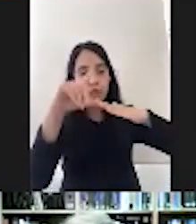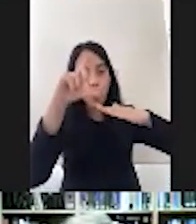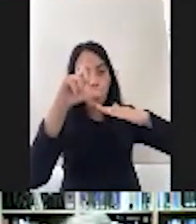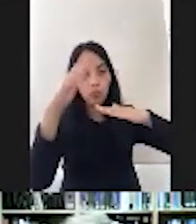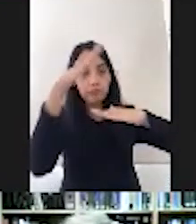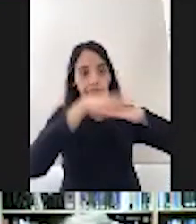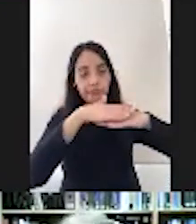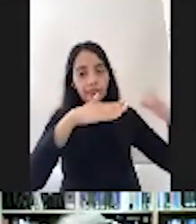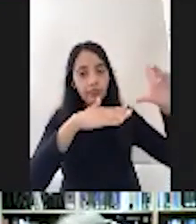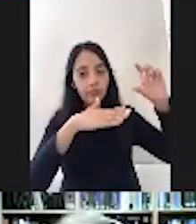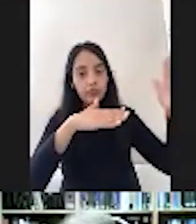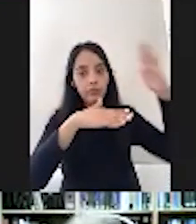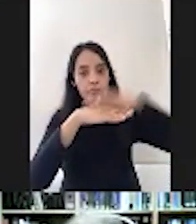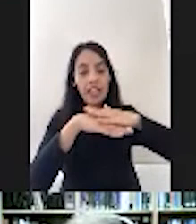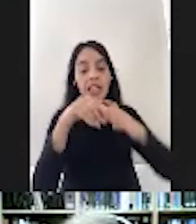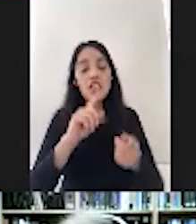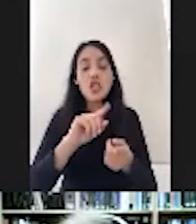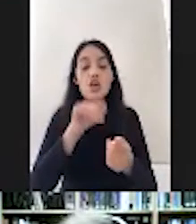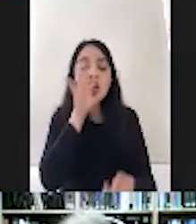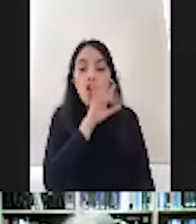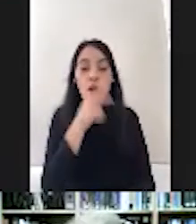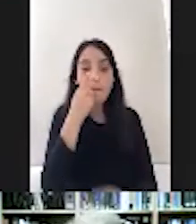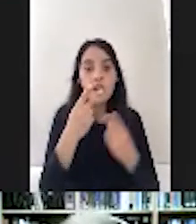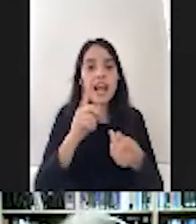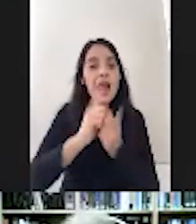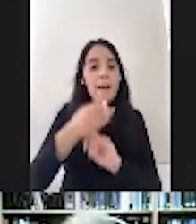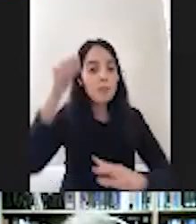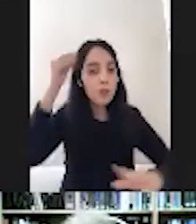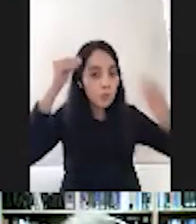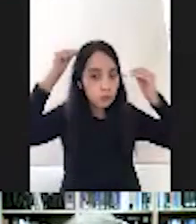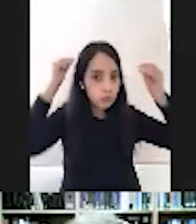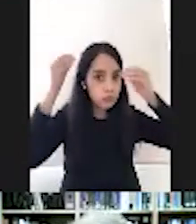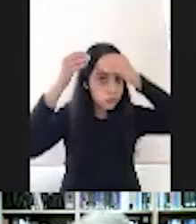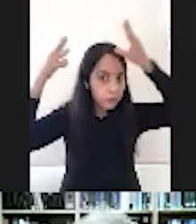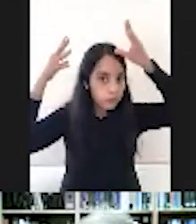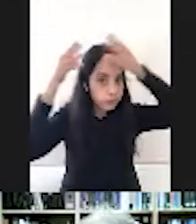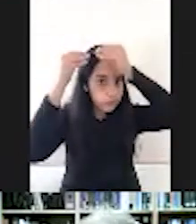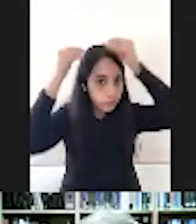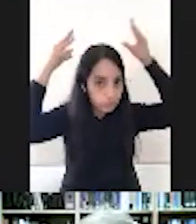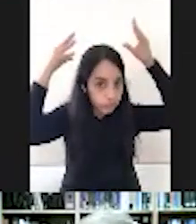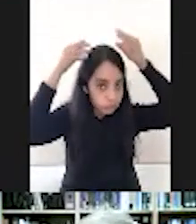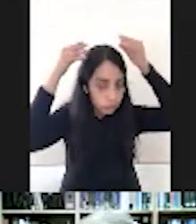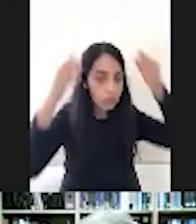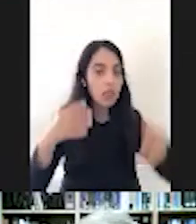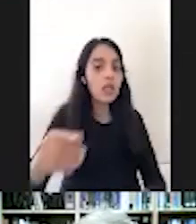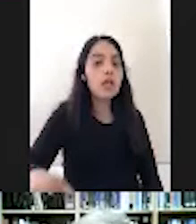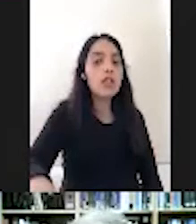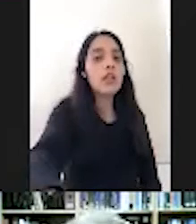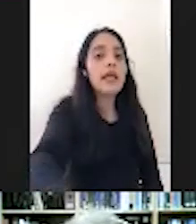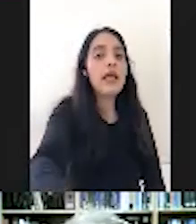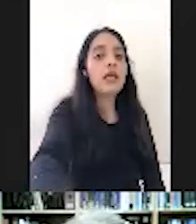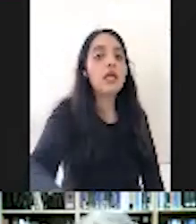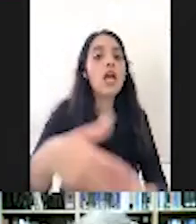cambio que hay en la intensidad de la señal eléctrica en la parte de atrás de la cabeza. Entonces, en este caso, nosotros presentamos